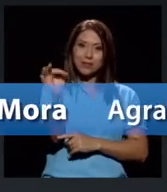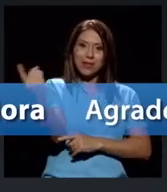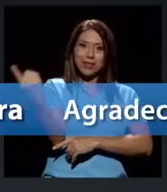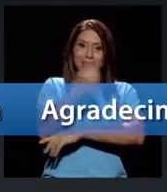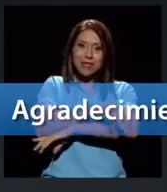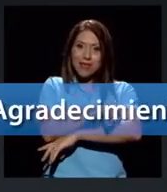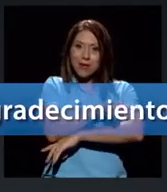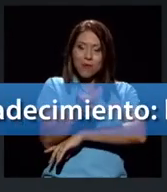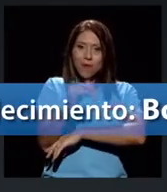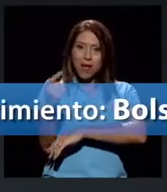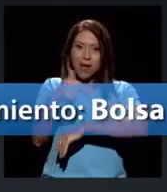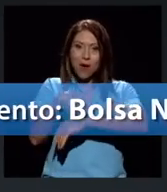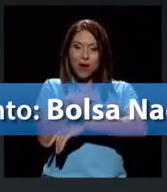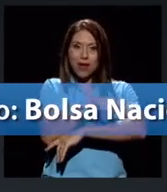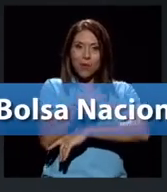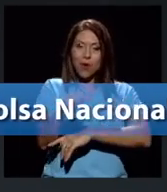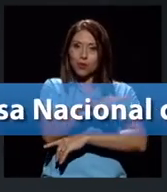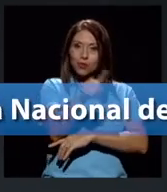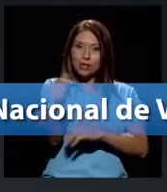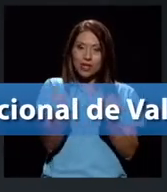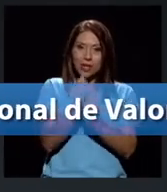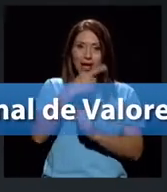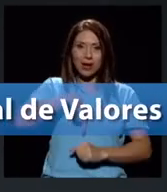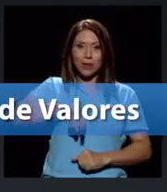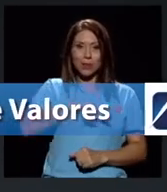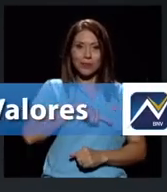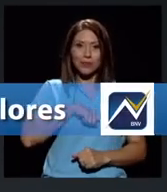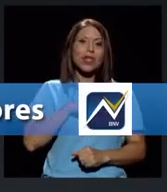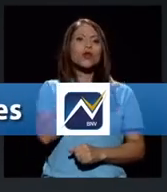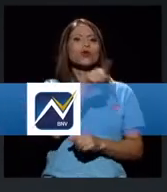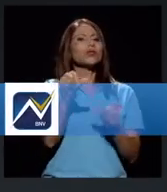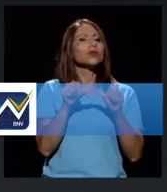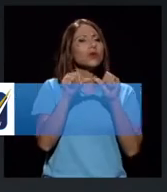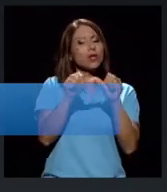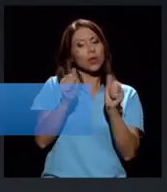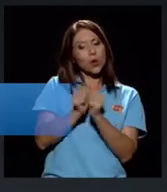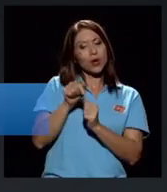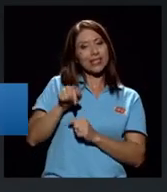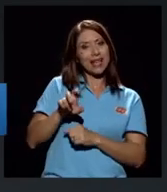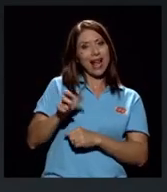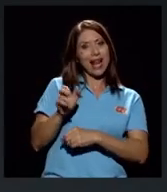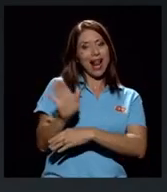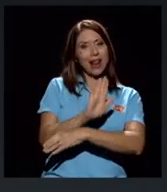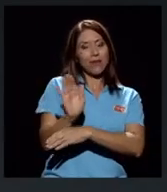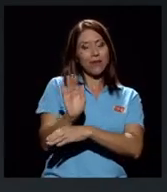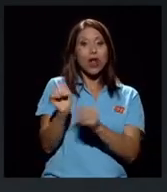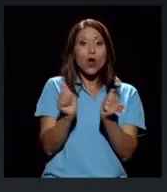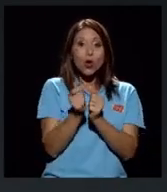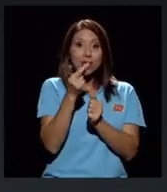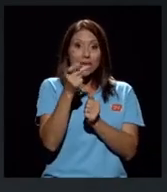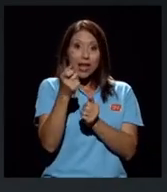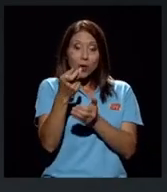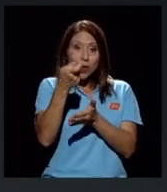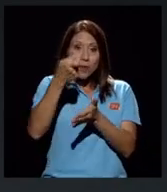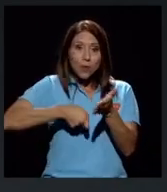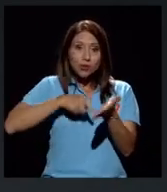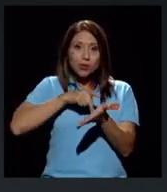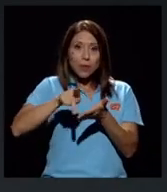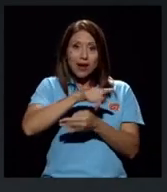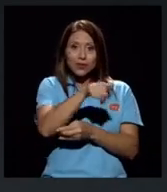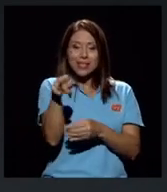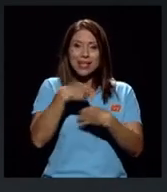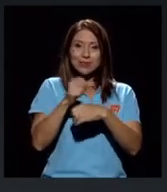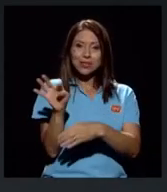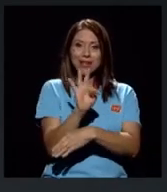y circunstancias nos acompañen y quédense con este canal que con los impuestos que ustedes pagan les hacemos